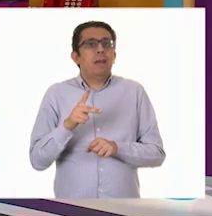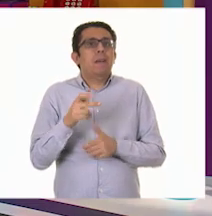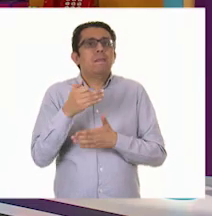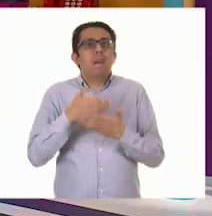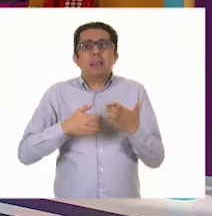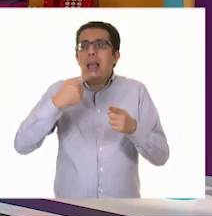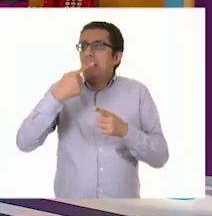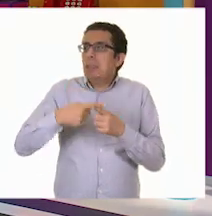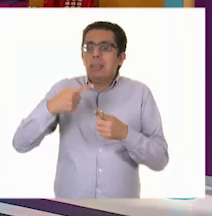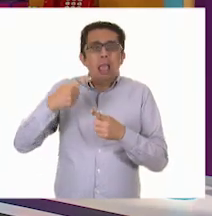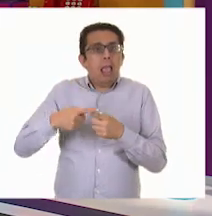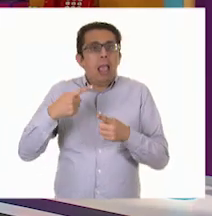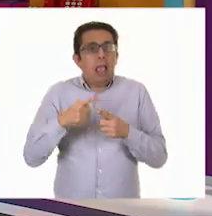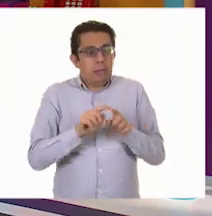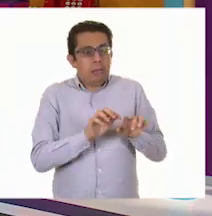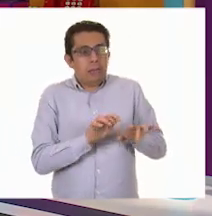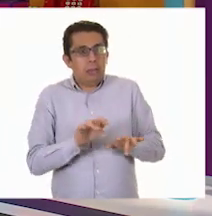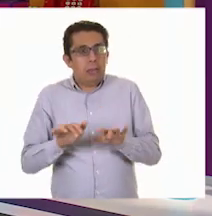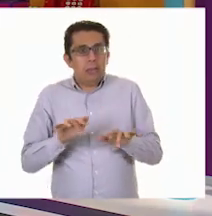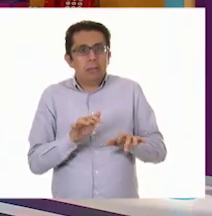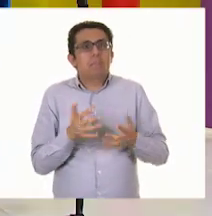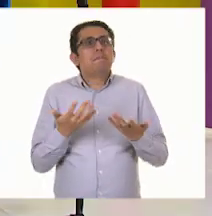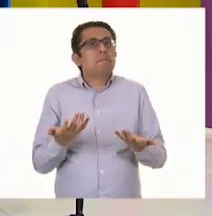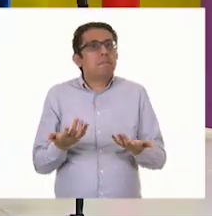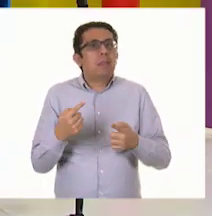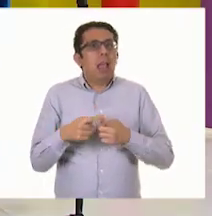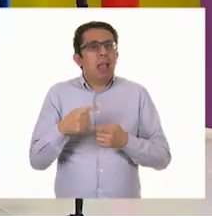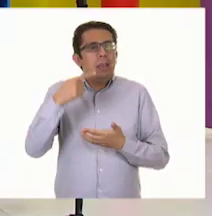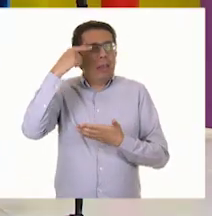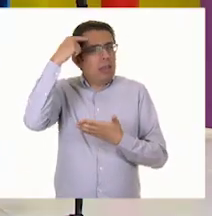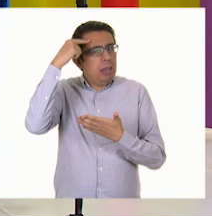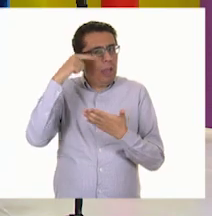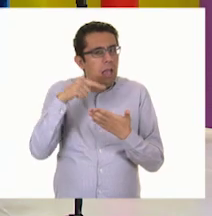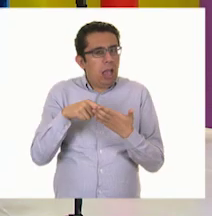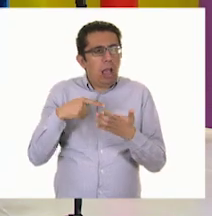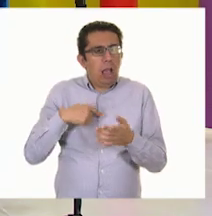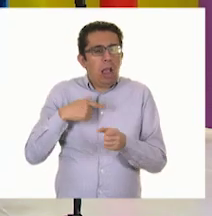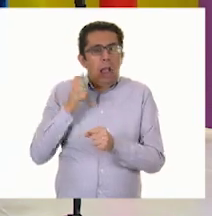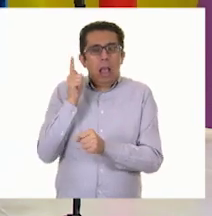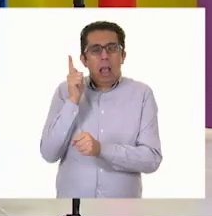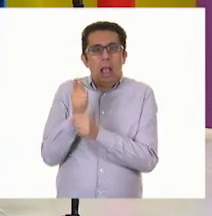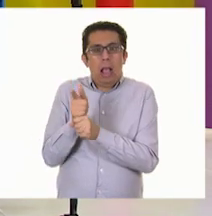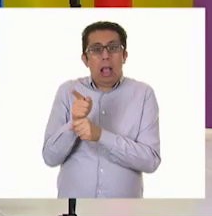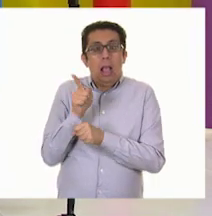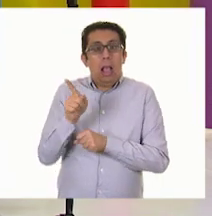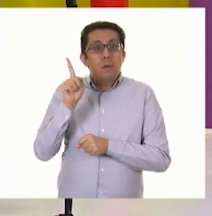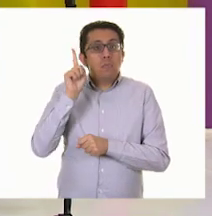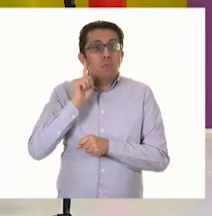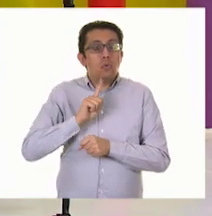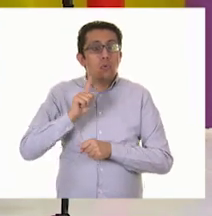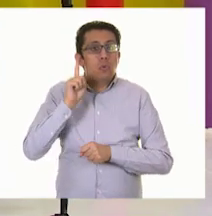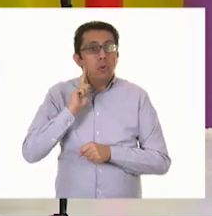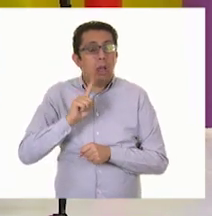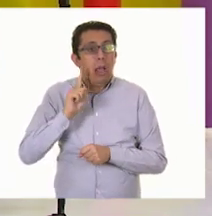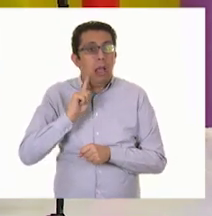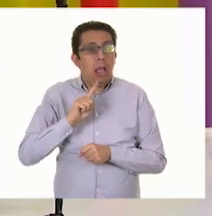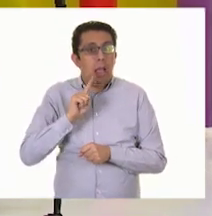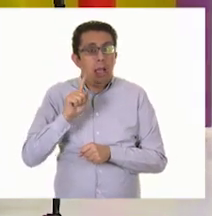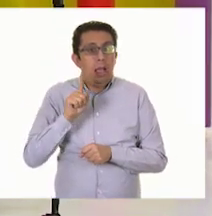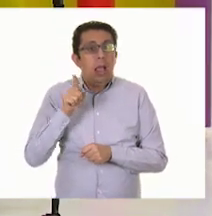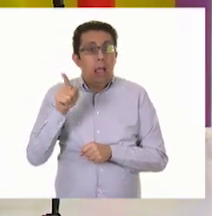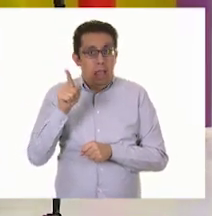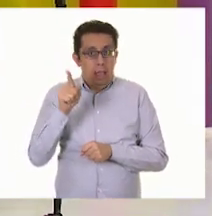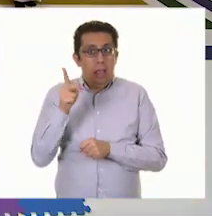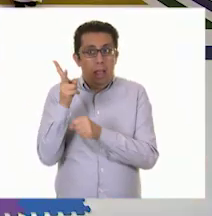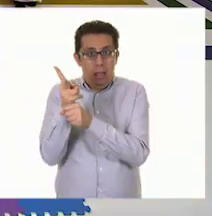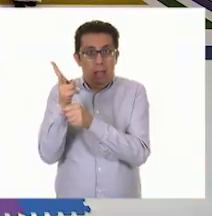pianista. Creo que por aquí vi a Jocelyn Muñoz. Ella es una gran pianista. Vamos a invitarla a pasar